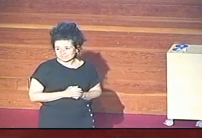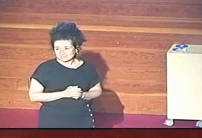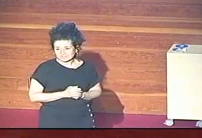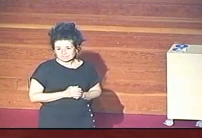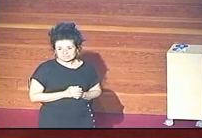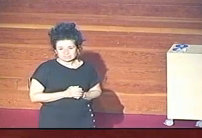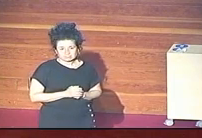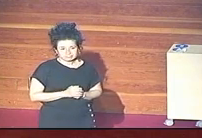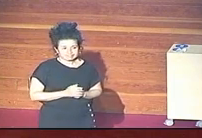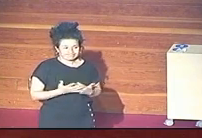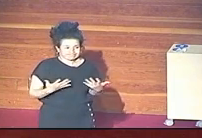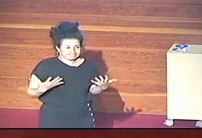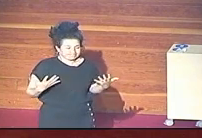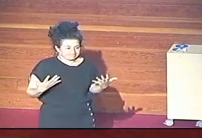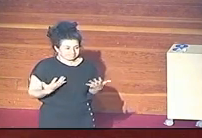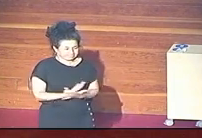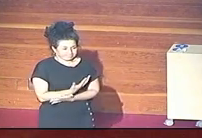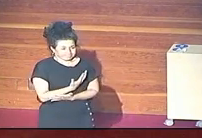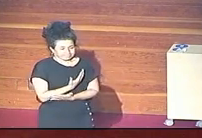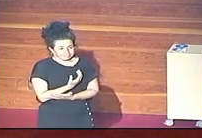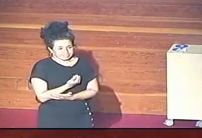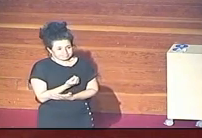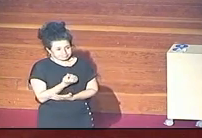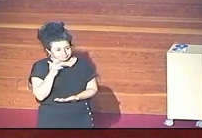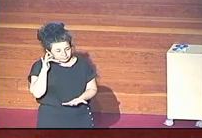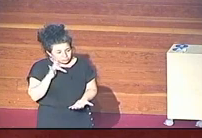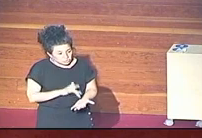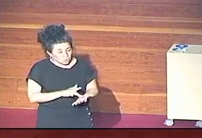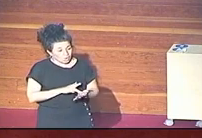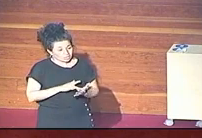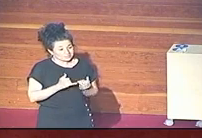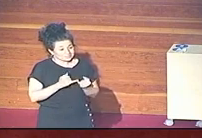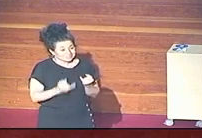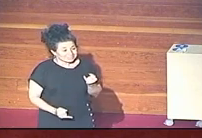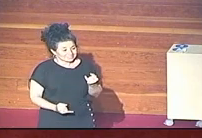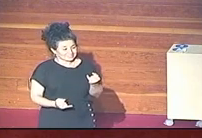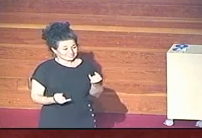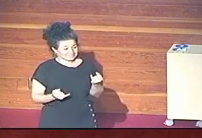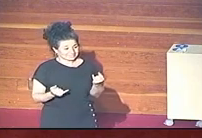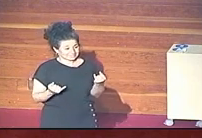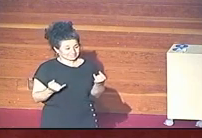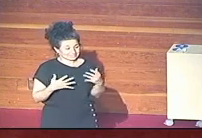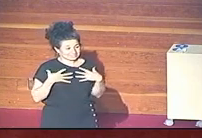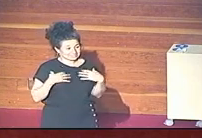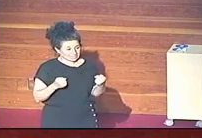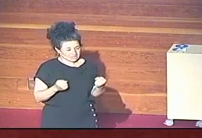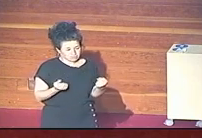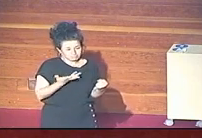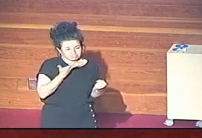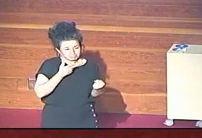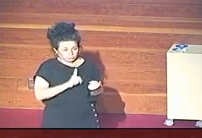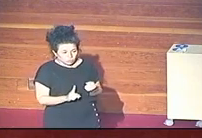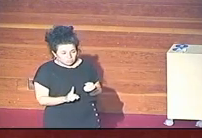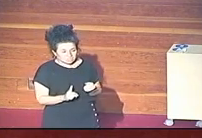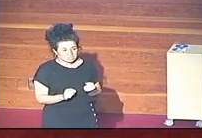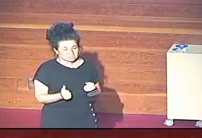desgraciadamente cuando hay una crisis sanitaria que se desconoce y que todavía bueno pues que